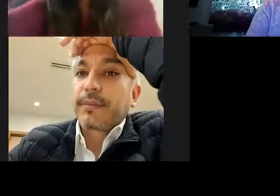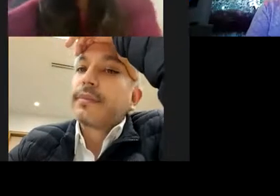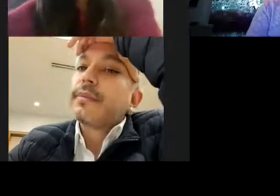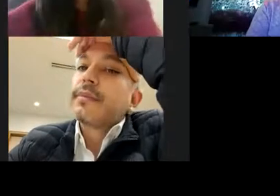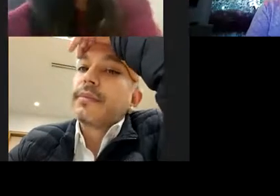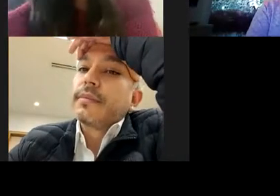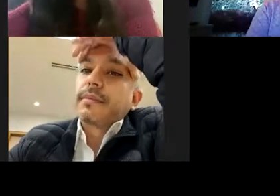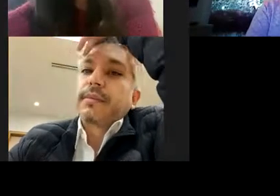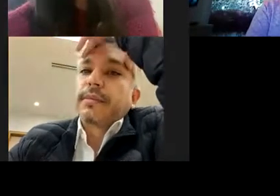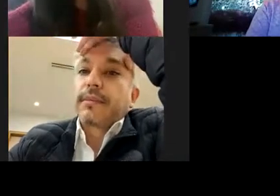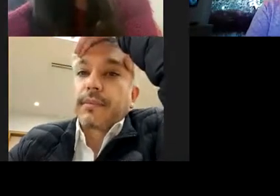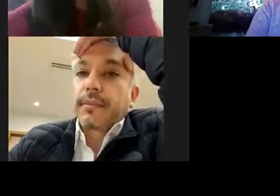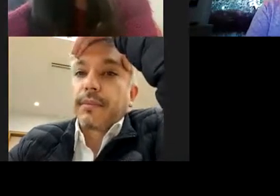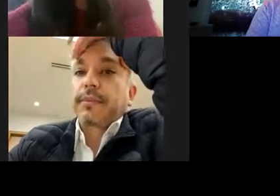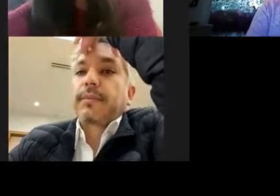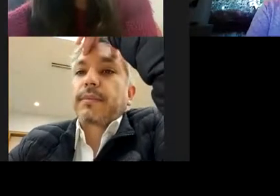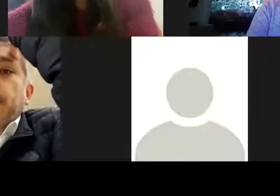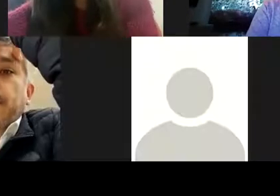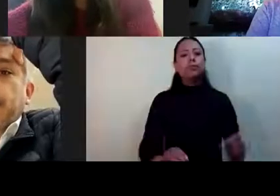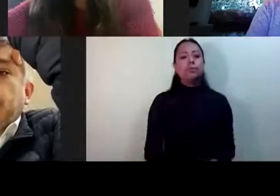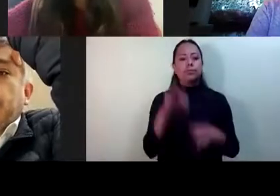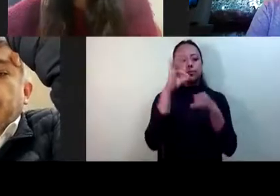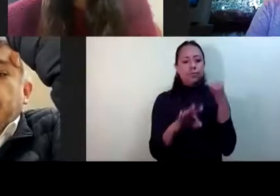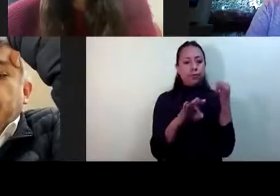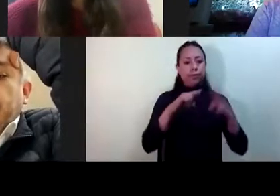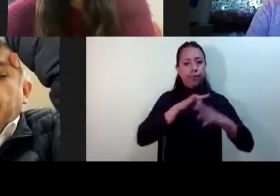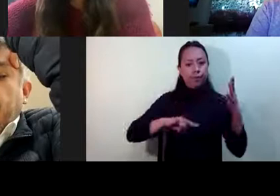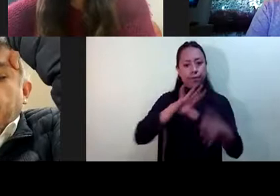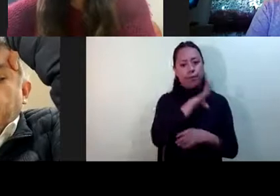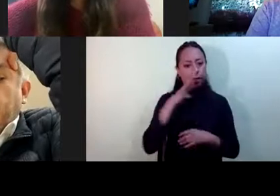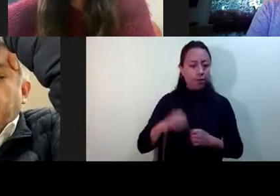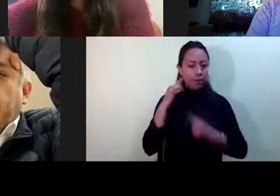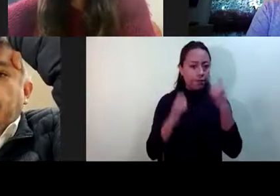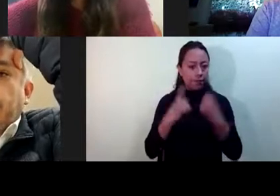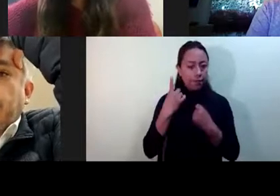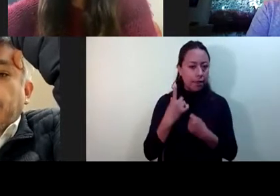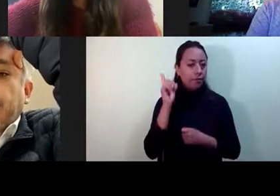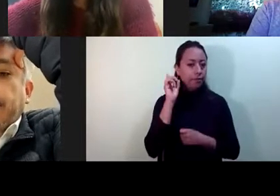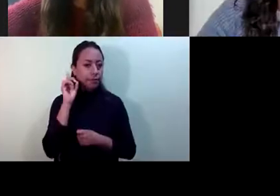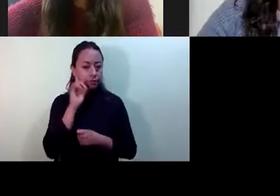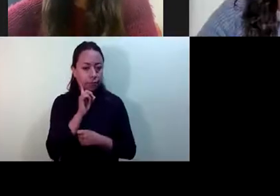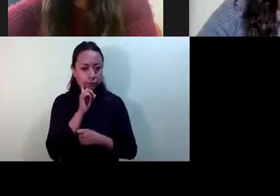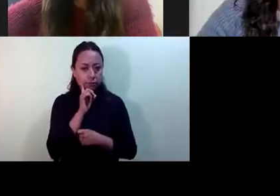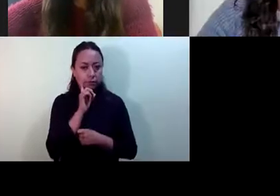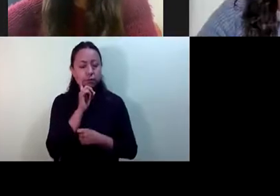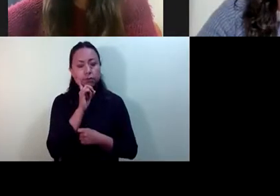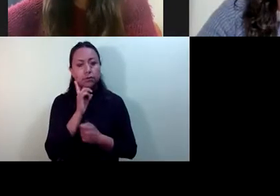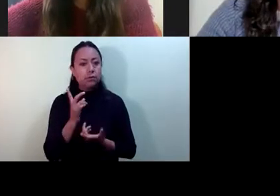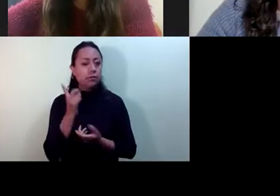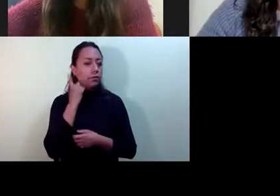Por último, pasaremos al punto de asuntos generales. ¿Alguna diputada o diputado desea enlistar algún asunto en lo